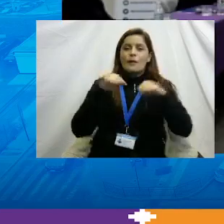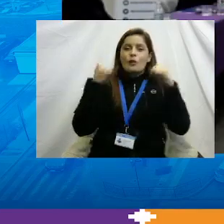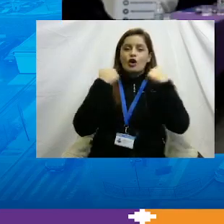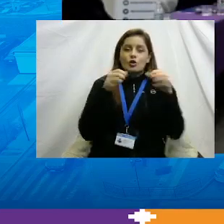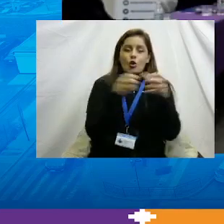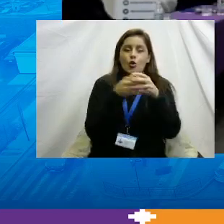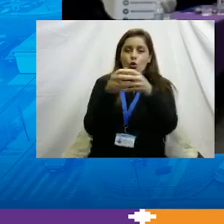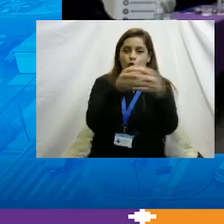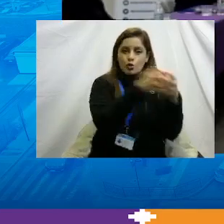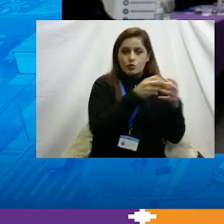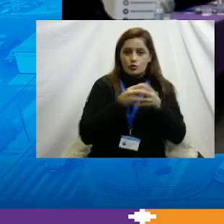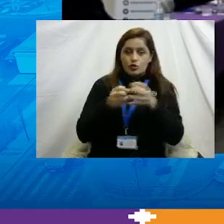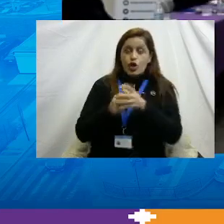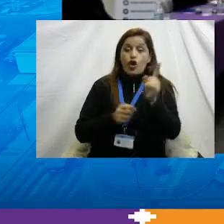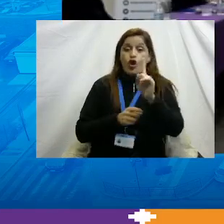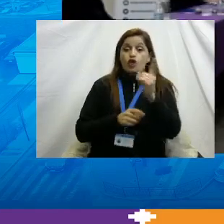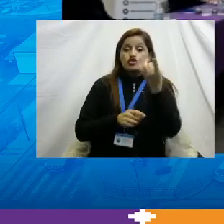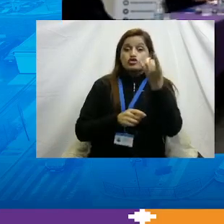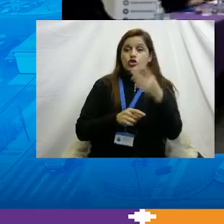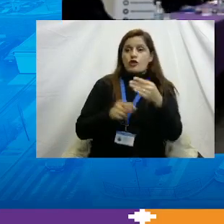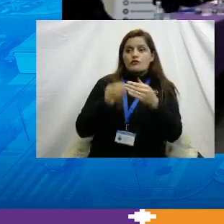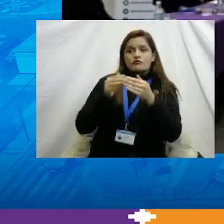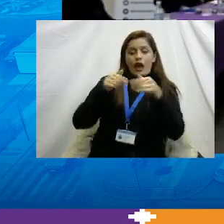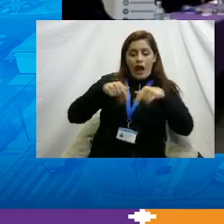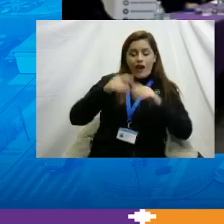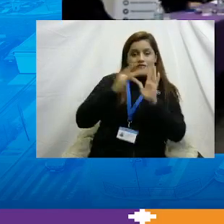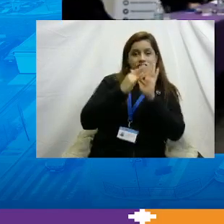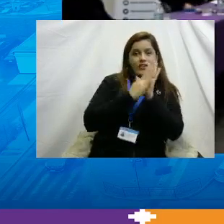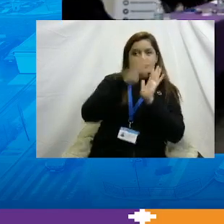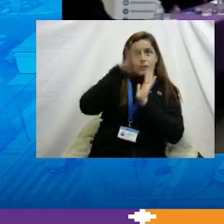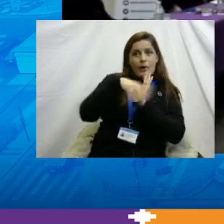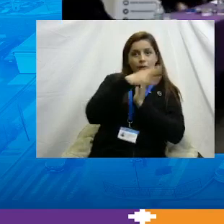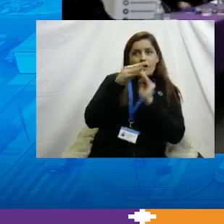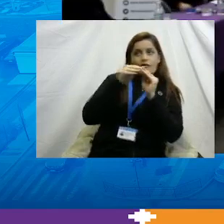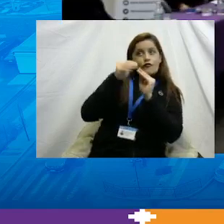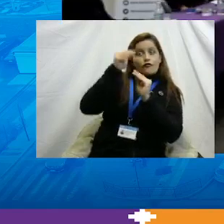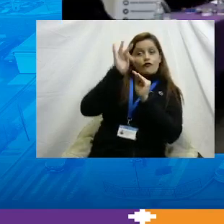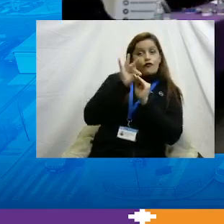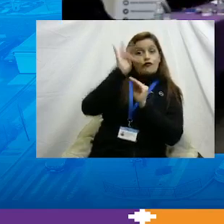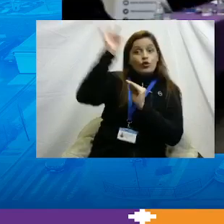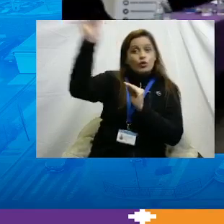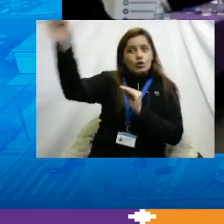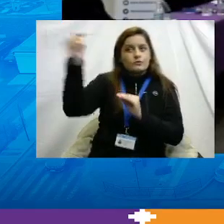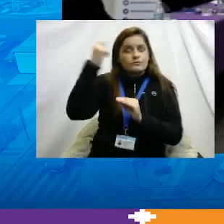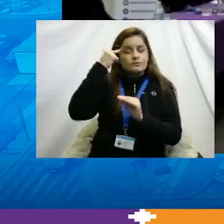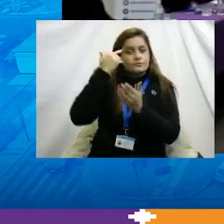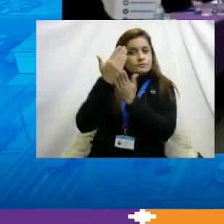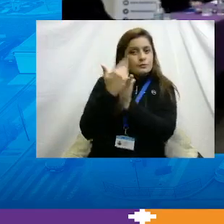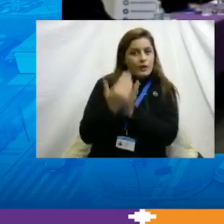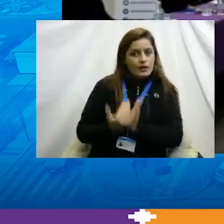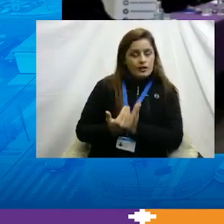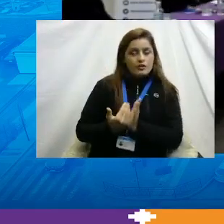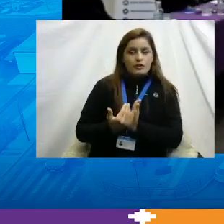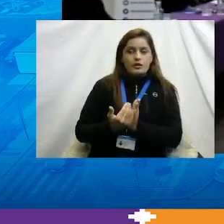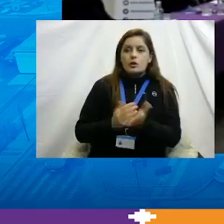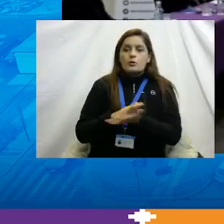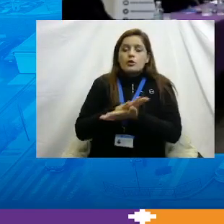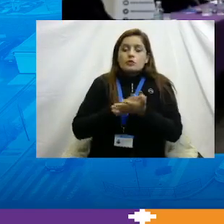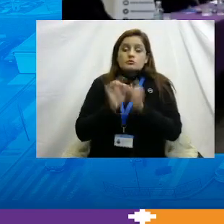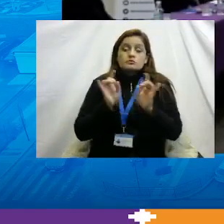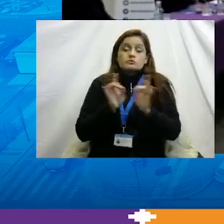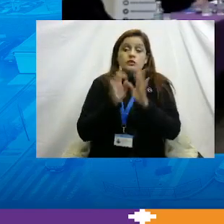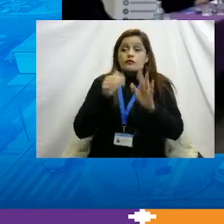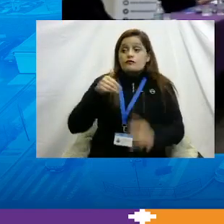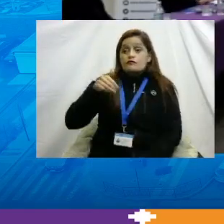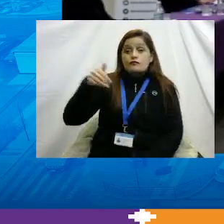permite no solo hacer una proyección desde el ámbito de presupuesto, en el caso que no contemos con los buses, porque hay